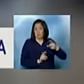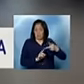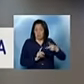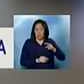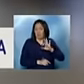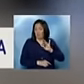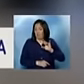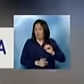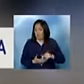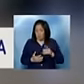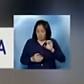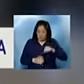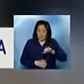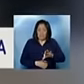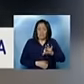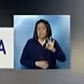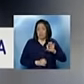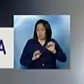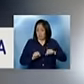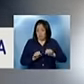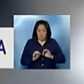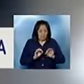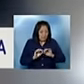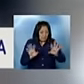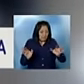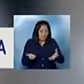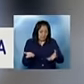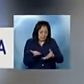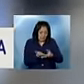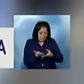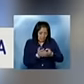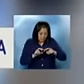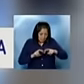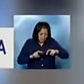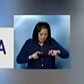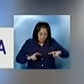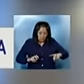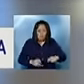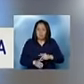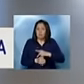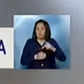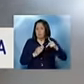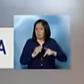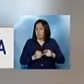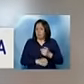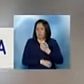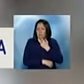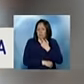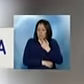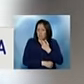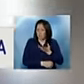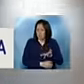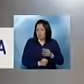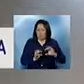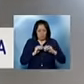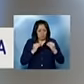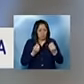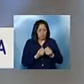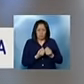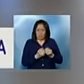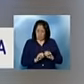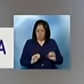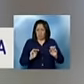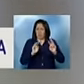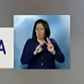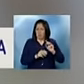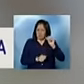que esta elección ha sido transparente, pues se han evaluado competencias profesionales. Y aquí es donde esta Organización de las Naciones